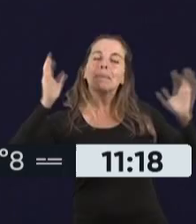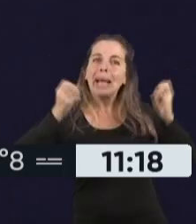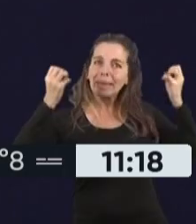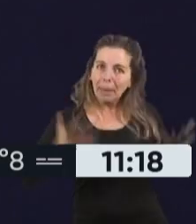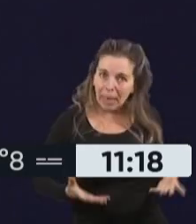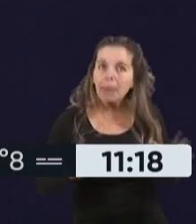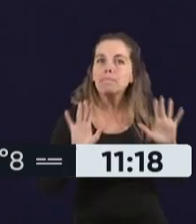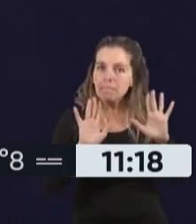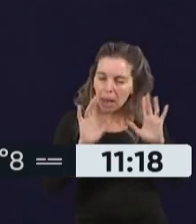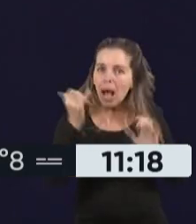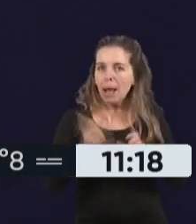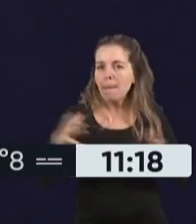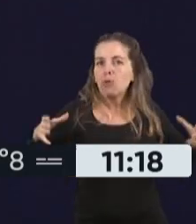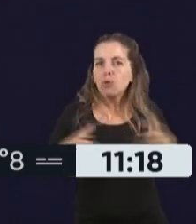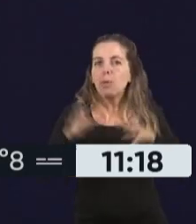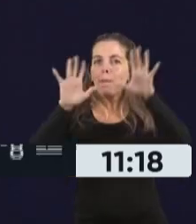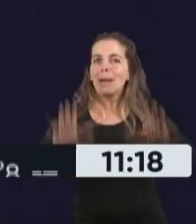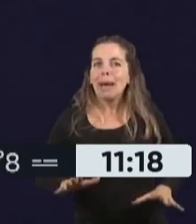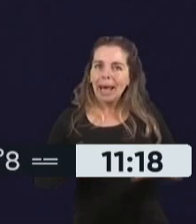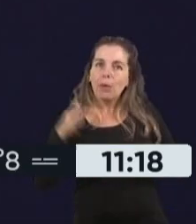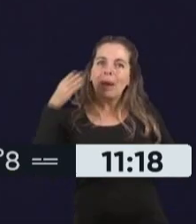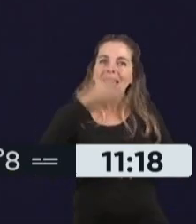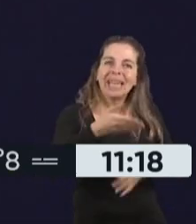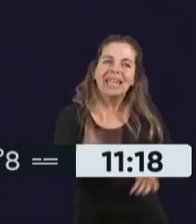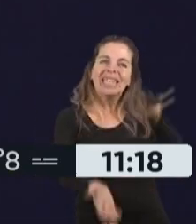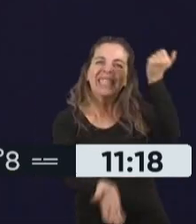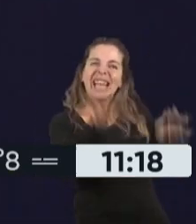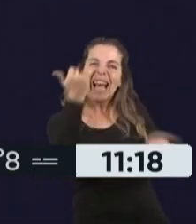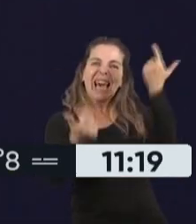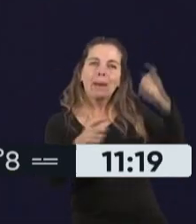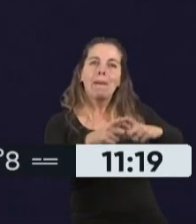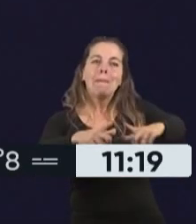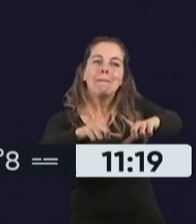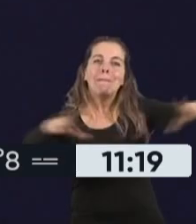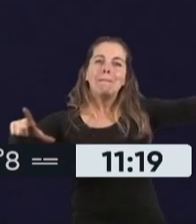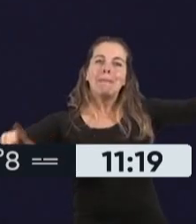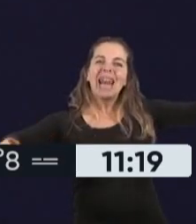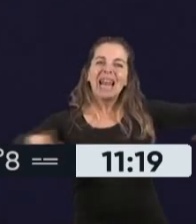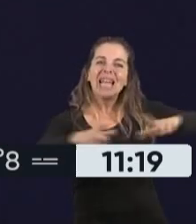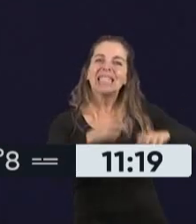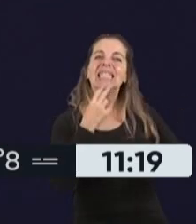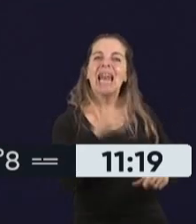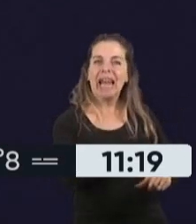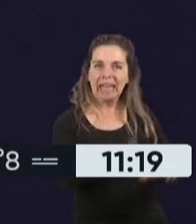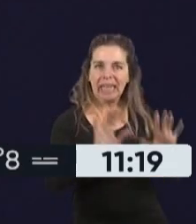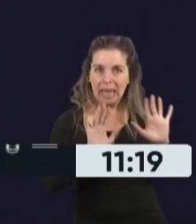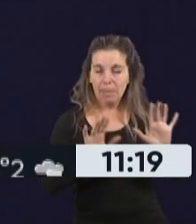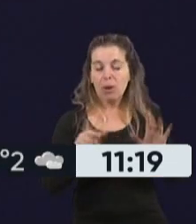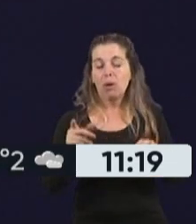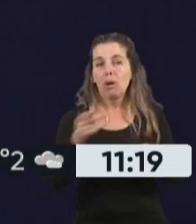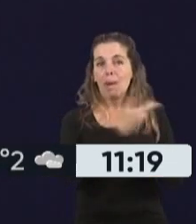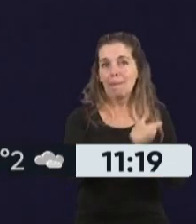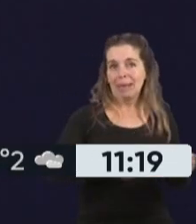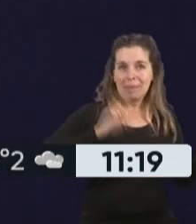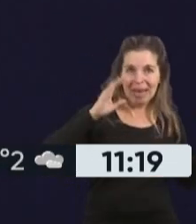personal que iba a retirar los paneles, y el día de hoy, de no mediar ningún inconveniente menor, se va a realizar. Pero no hablaron por teléfono, sí